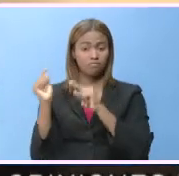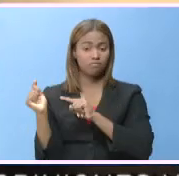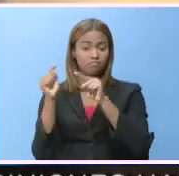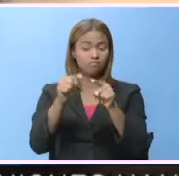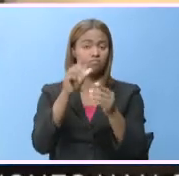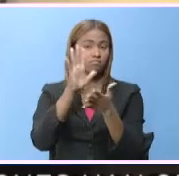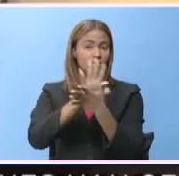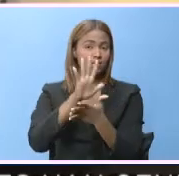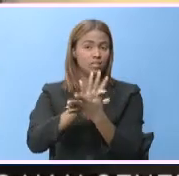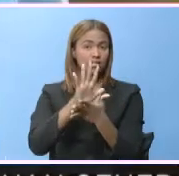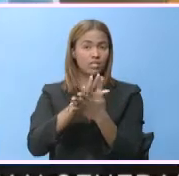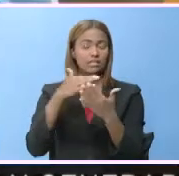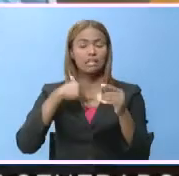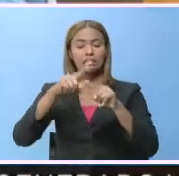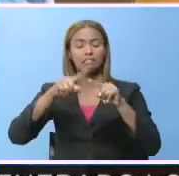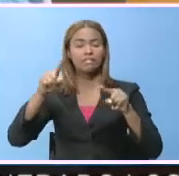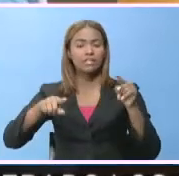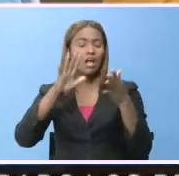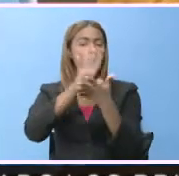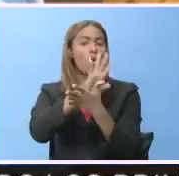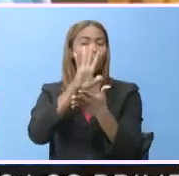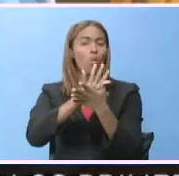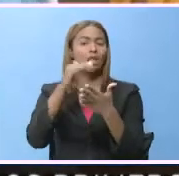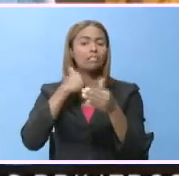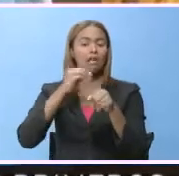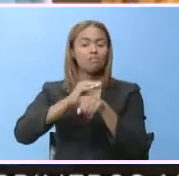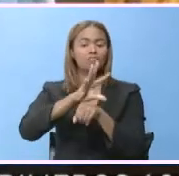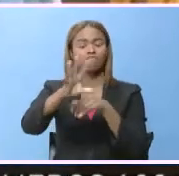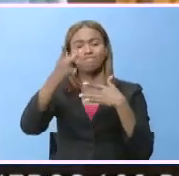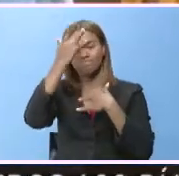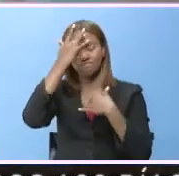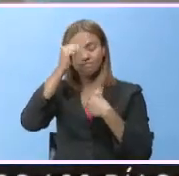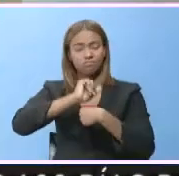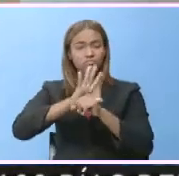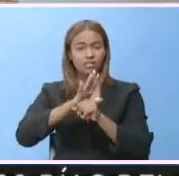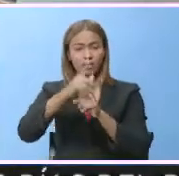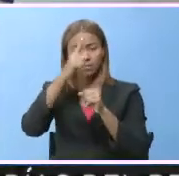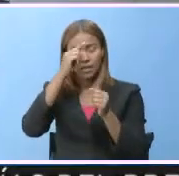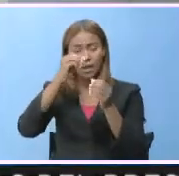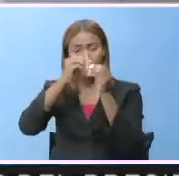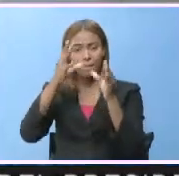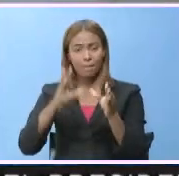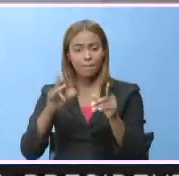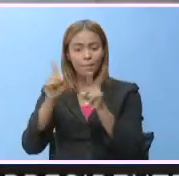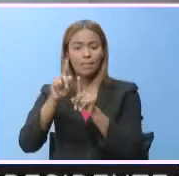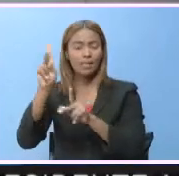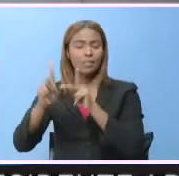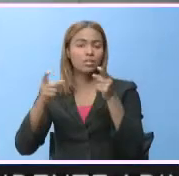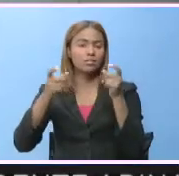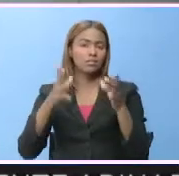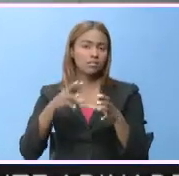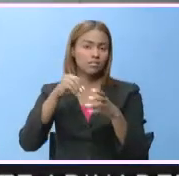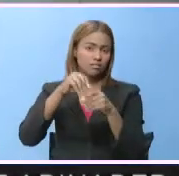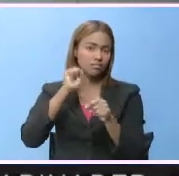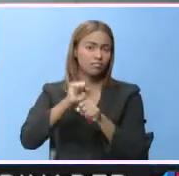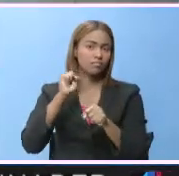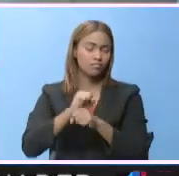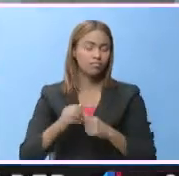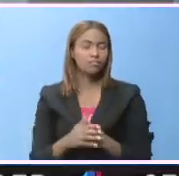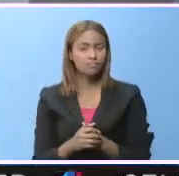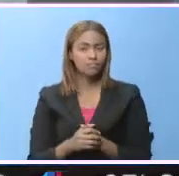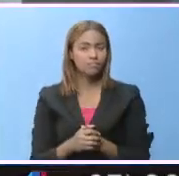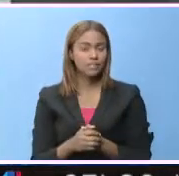presencial, reportan diversos centros educativos contagios de COVID-19 en maestros y personal administrativo. Hay